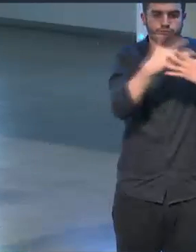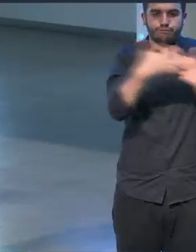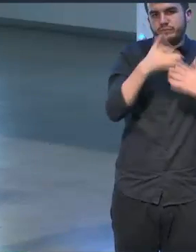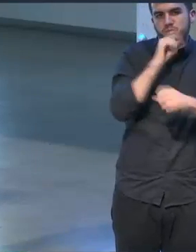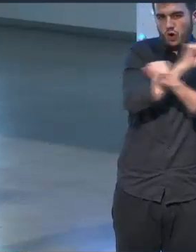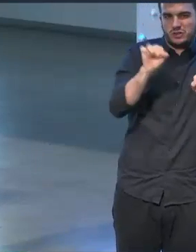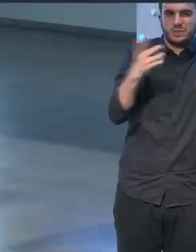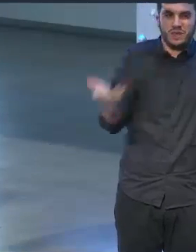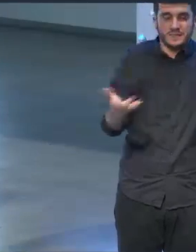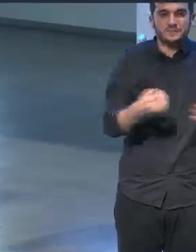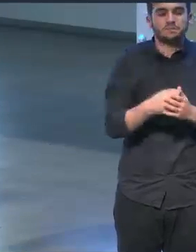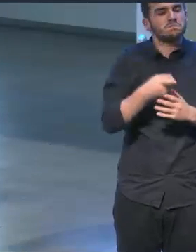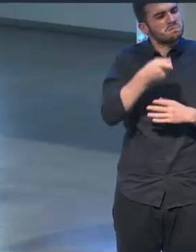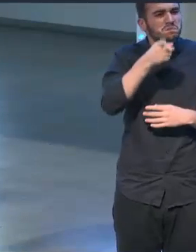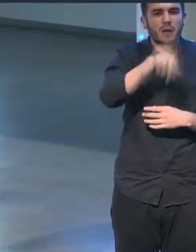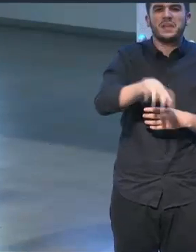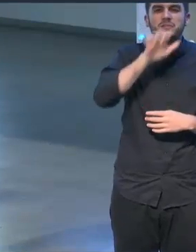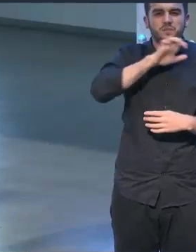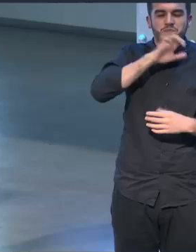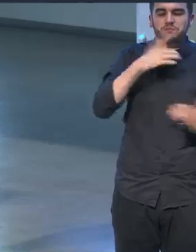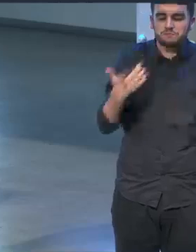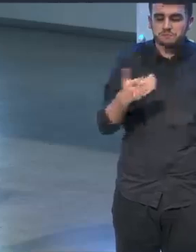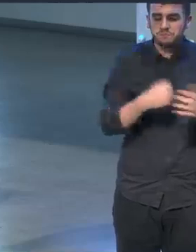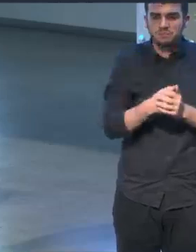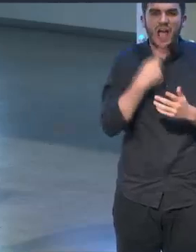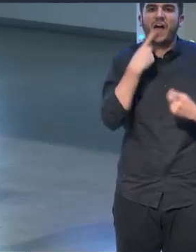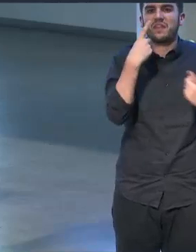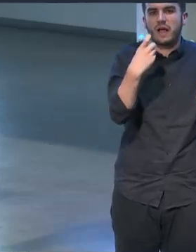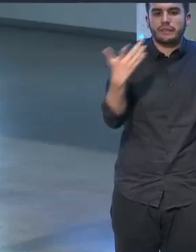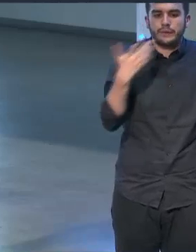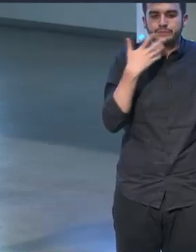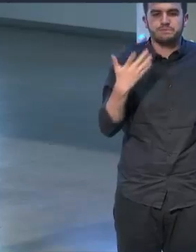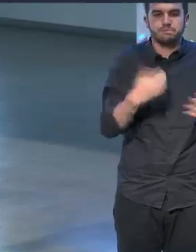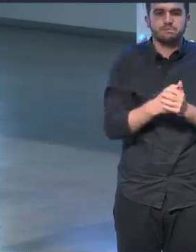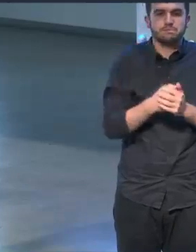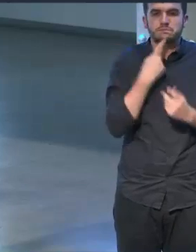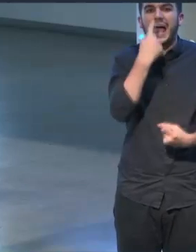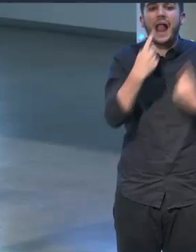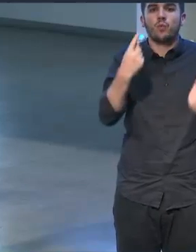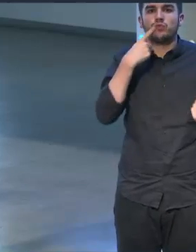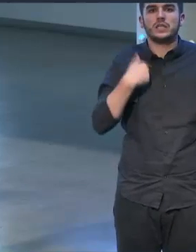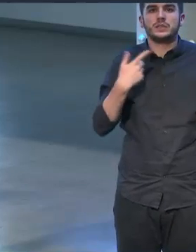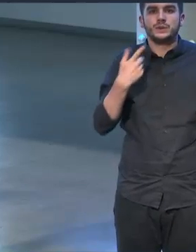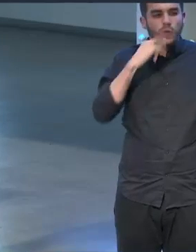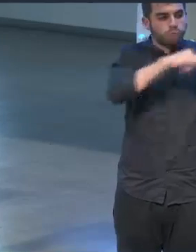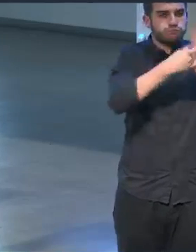También curioso y bueno remarcar, ¿no? Que en concreto algunas ingenieras